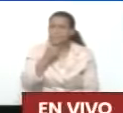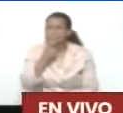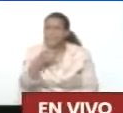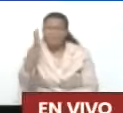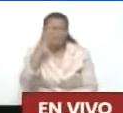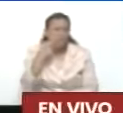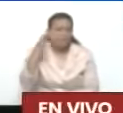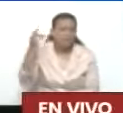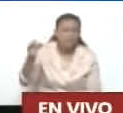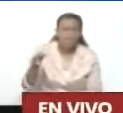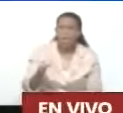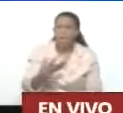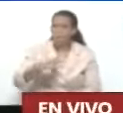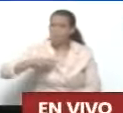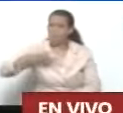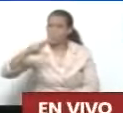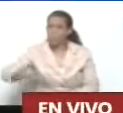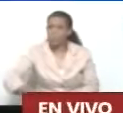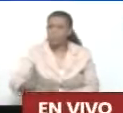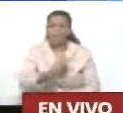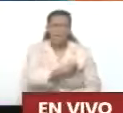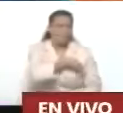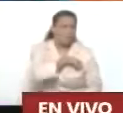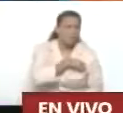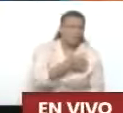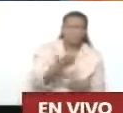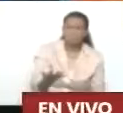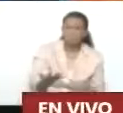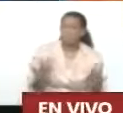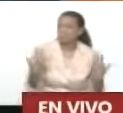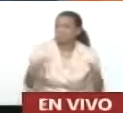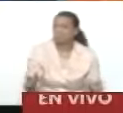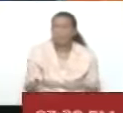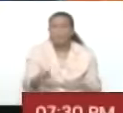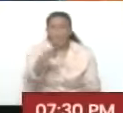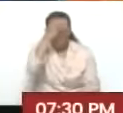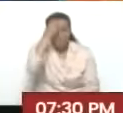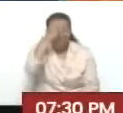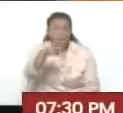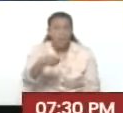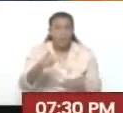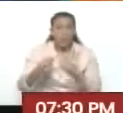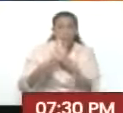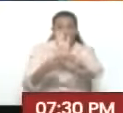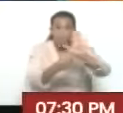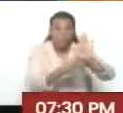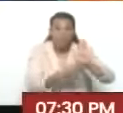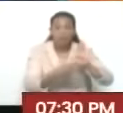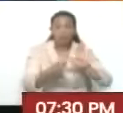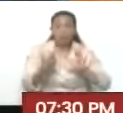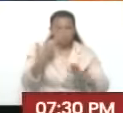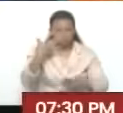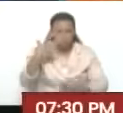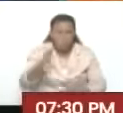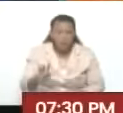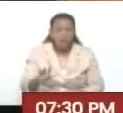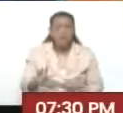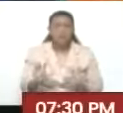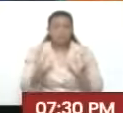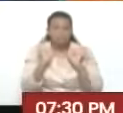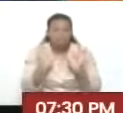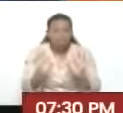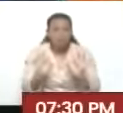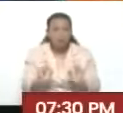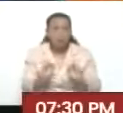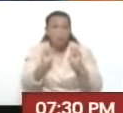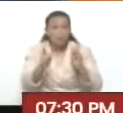francés, portugués, español, para que te entiendan. Y él lo ha demostrado. Así que creo que sería